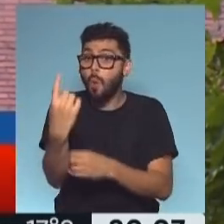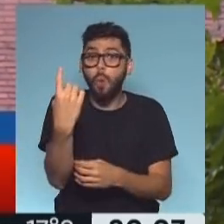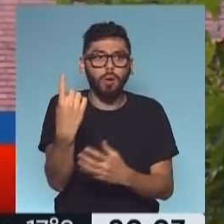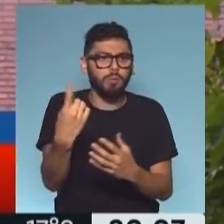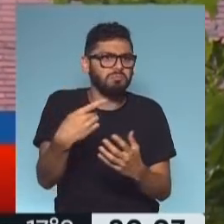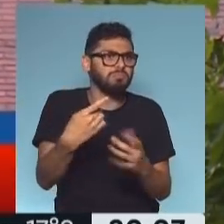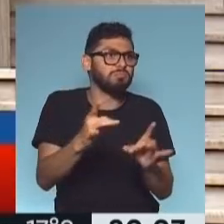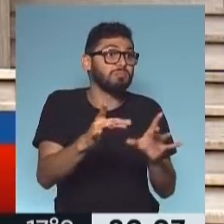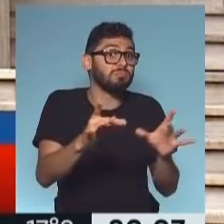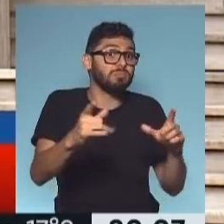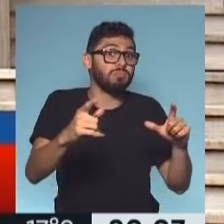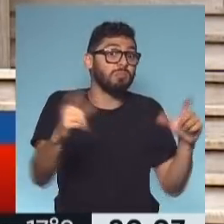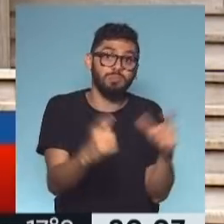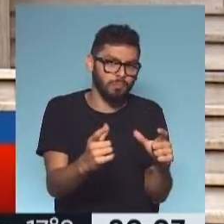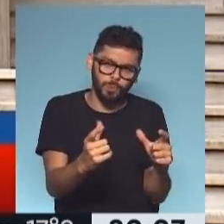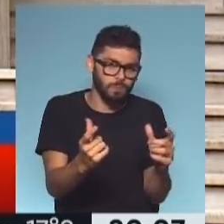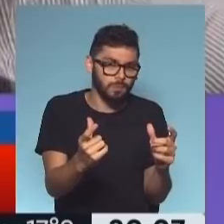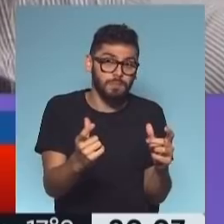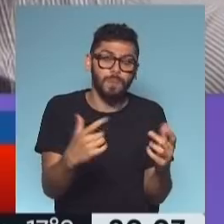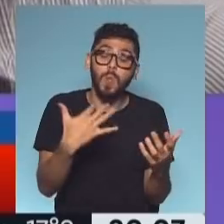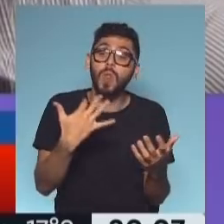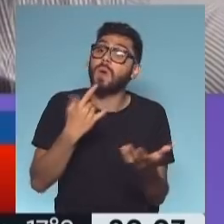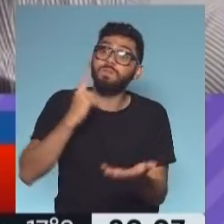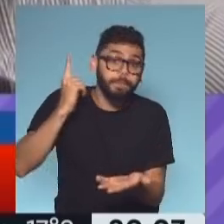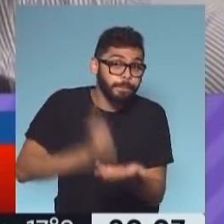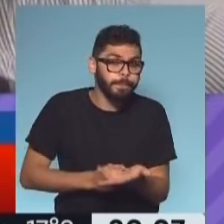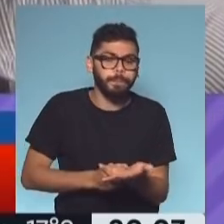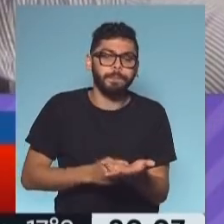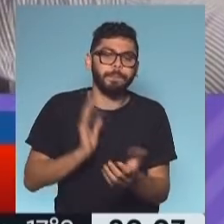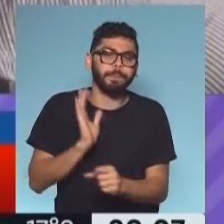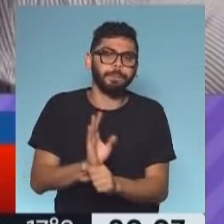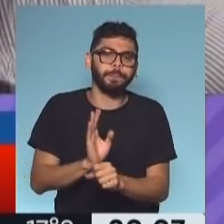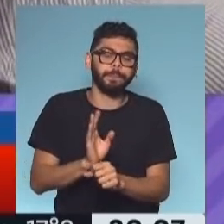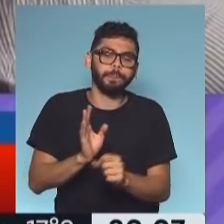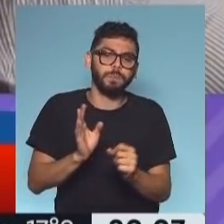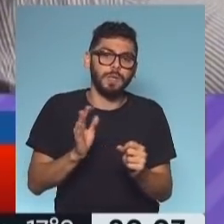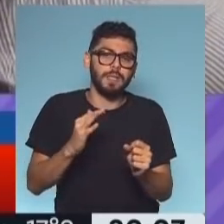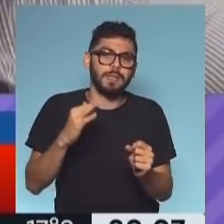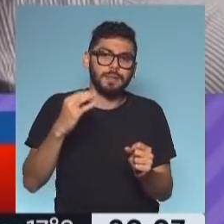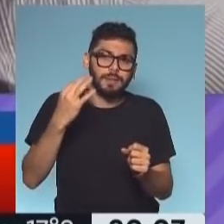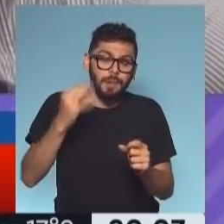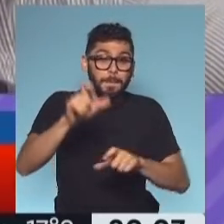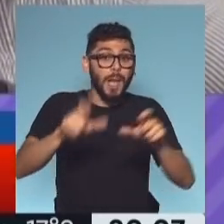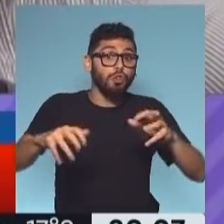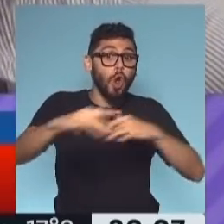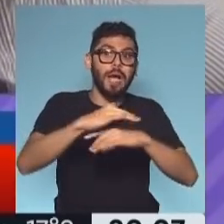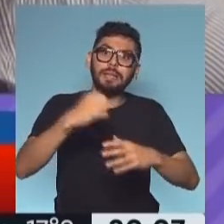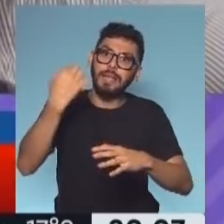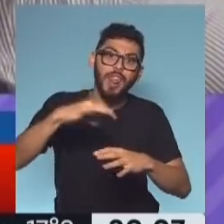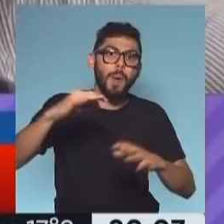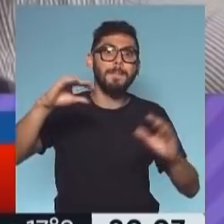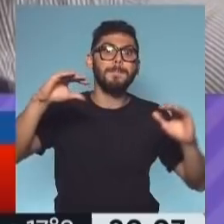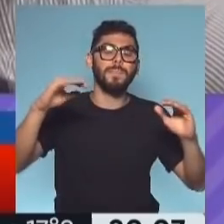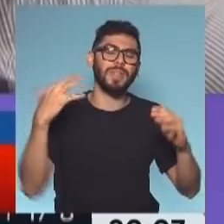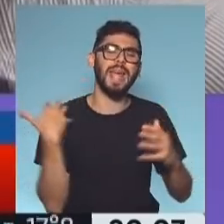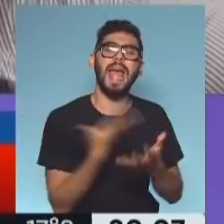bien generalizado. Es decir, las medidas que podemos tomar tienen que intentar reducir la cantidad de circulación y la contagiosidad